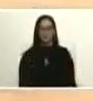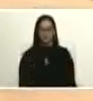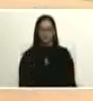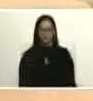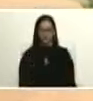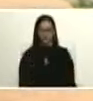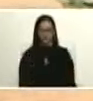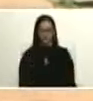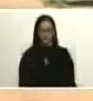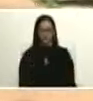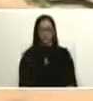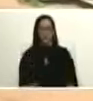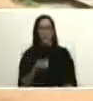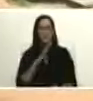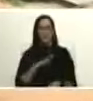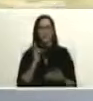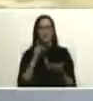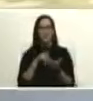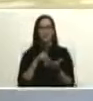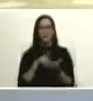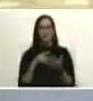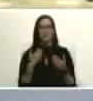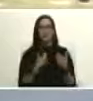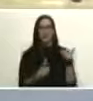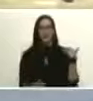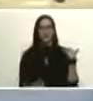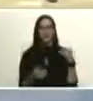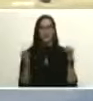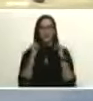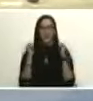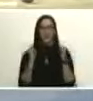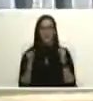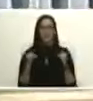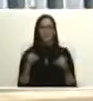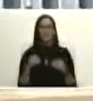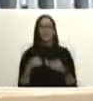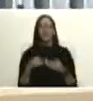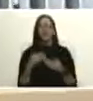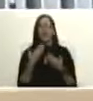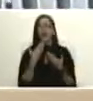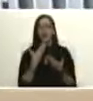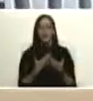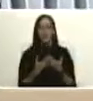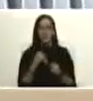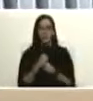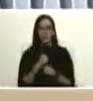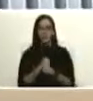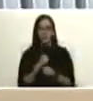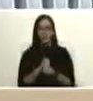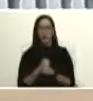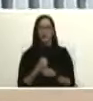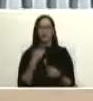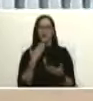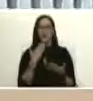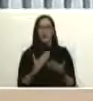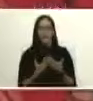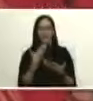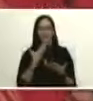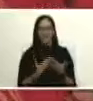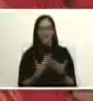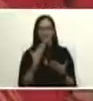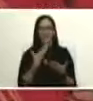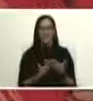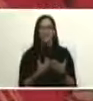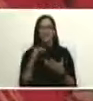Estamos, presidente, feliz, contento, agradecido por este enorme trabajo. Gracias, gracias, gracias.